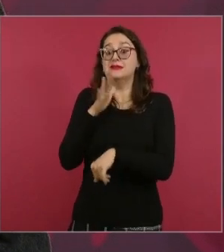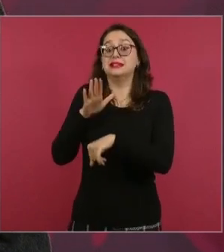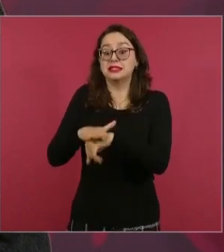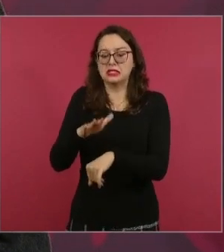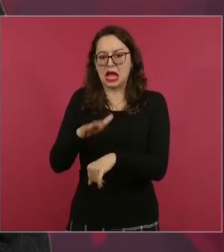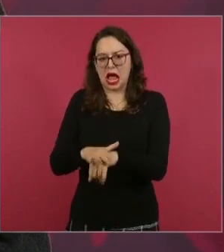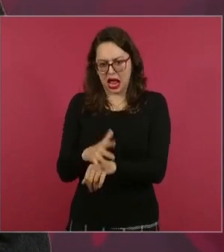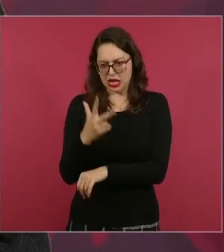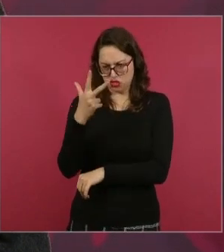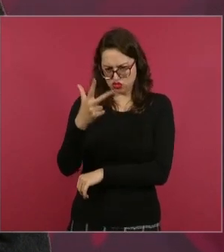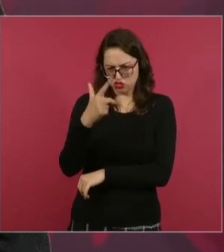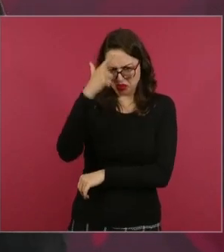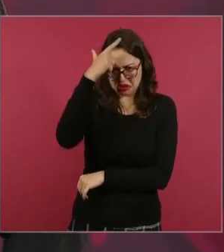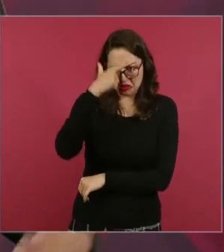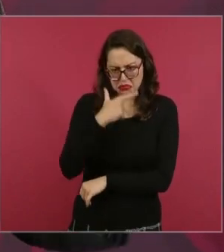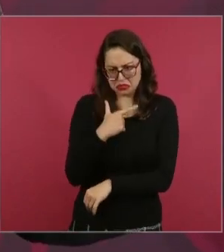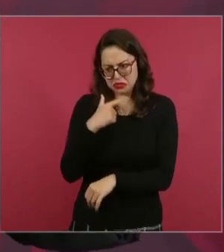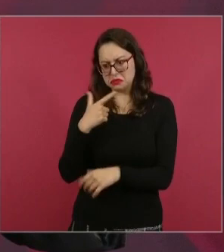noche